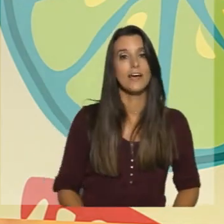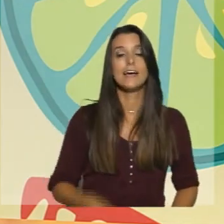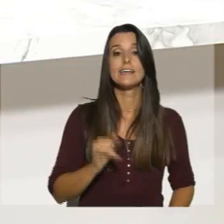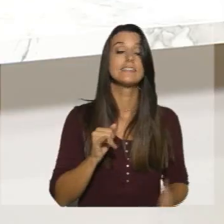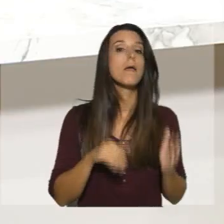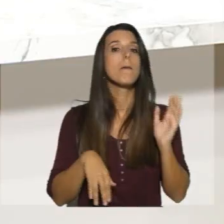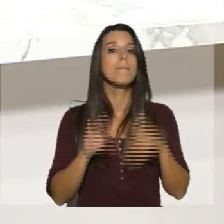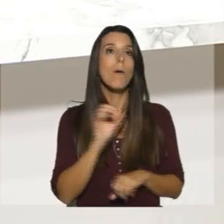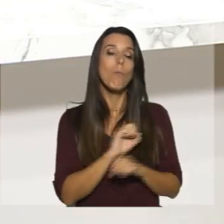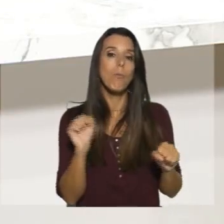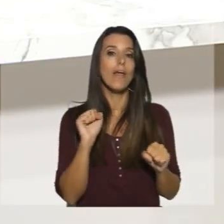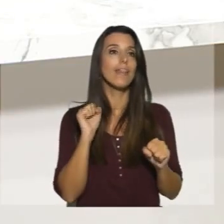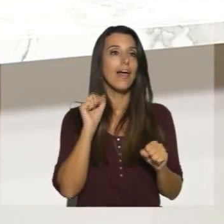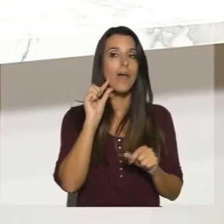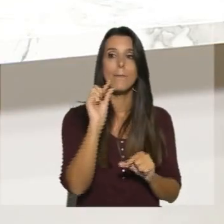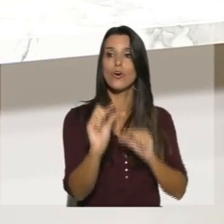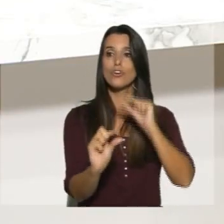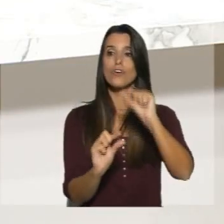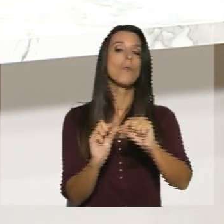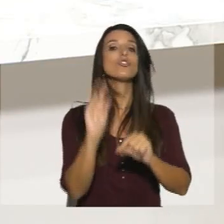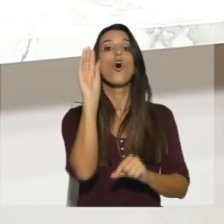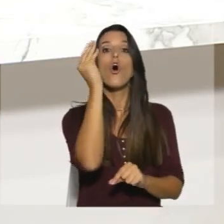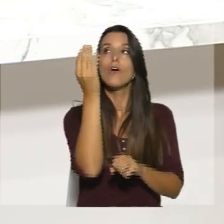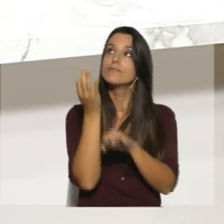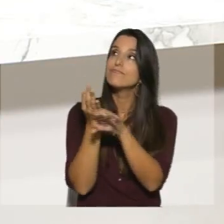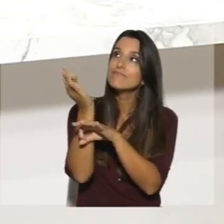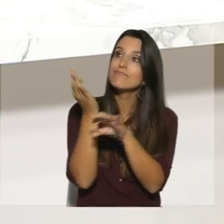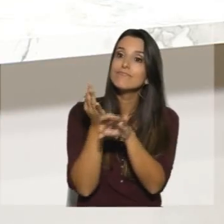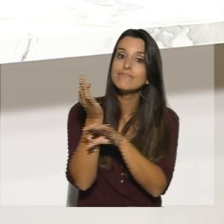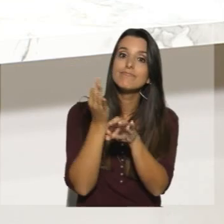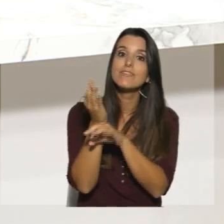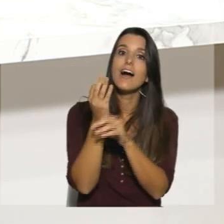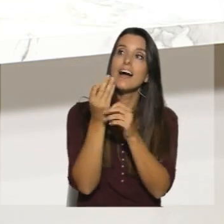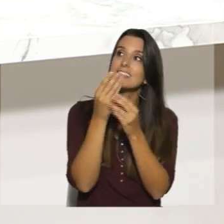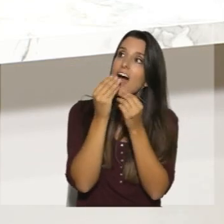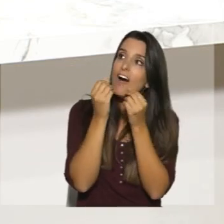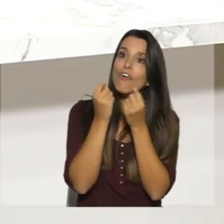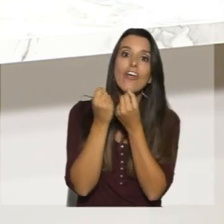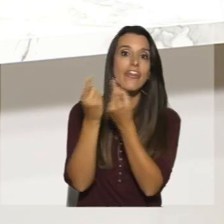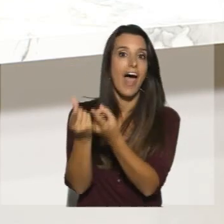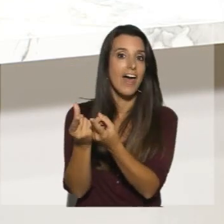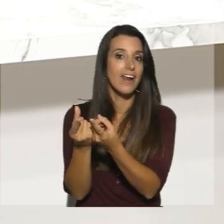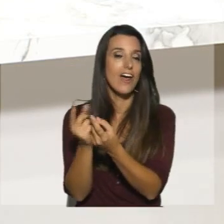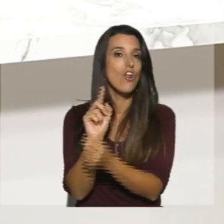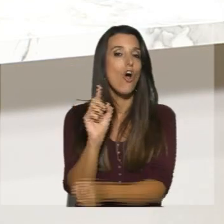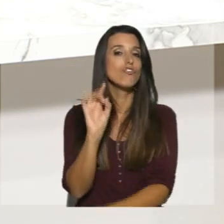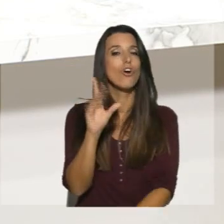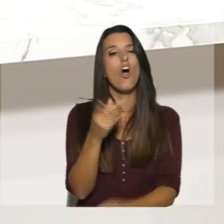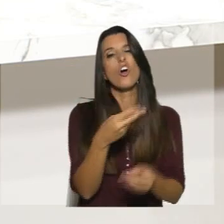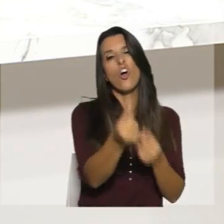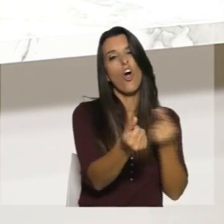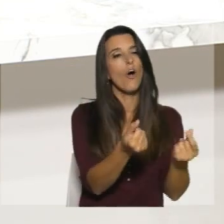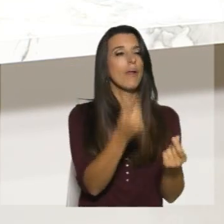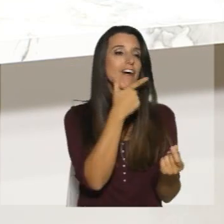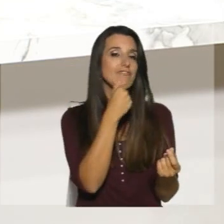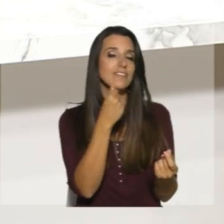sobre todo eso, que podamos ir generando en las nuevas generaciones también esos sabores, ¿no? Que no nos quedemos solo con la comida comprada y todo esto que está muy